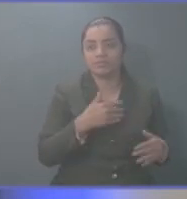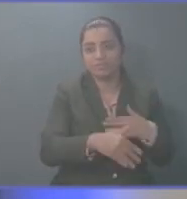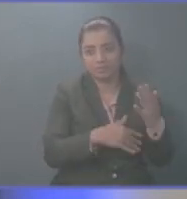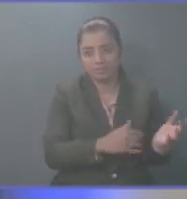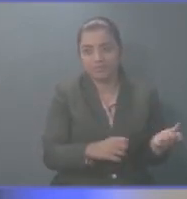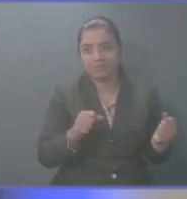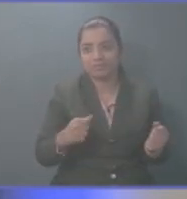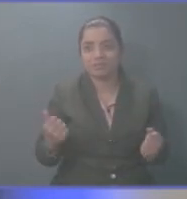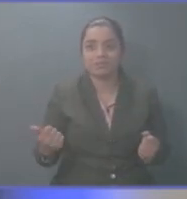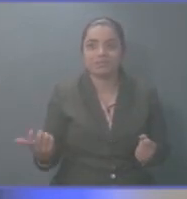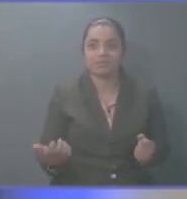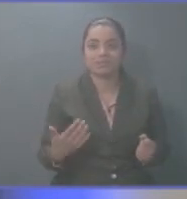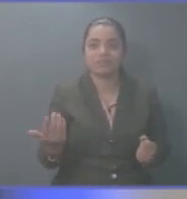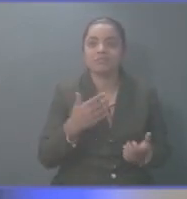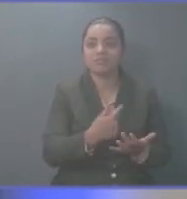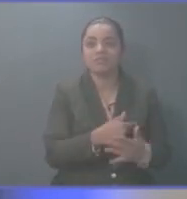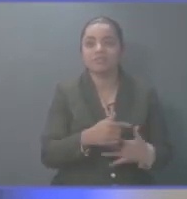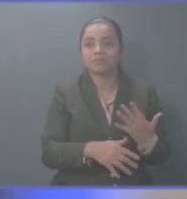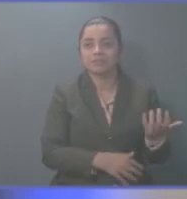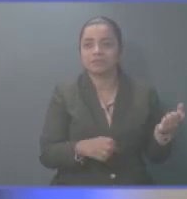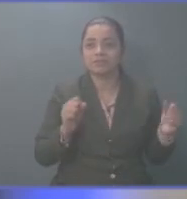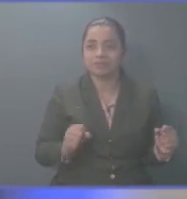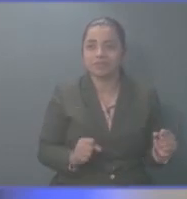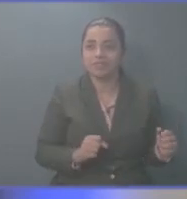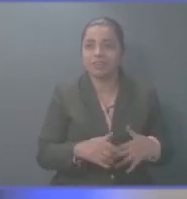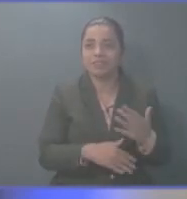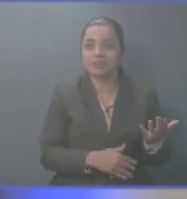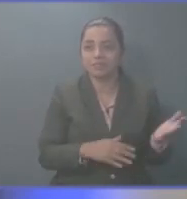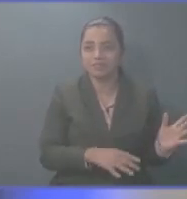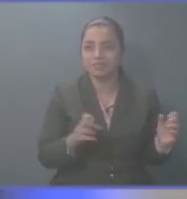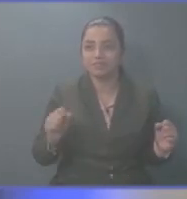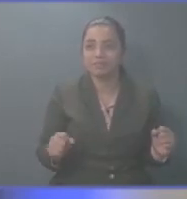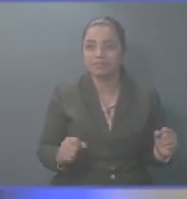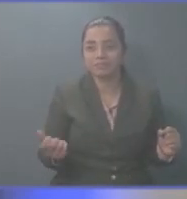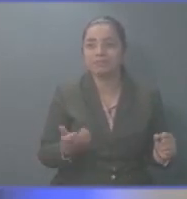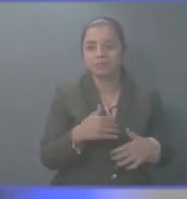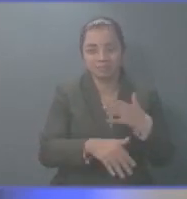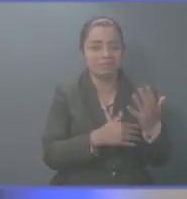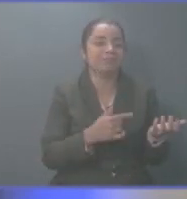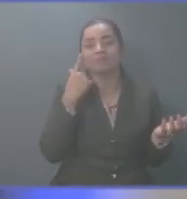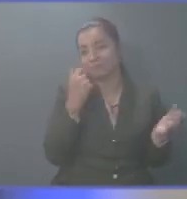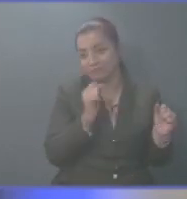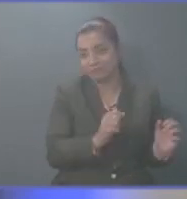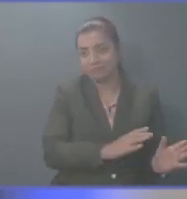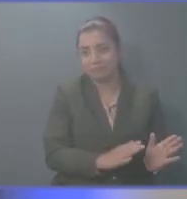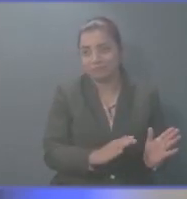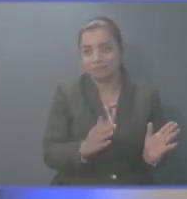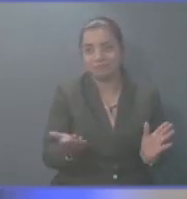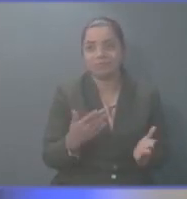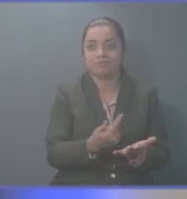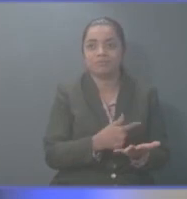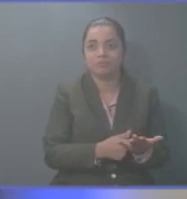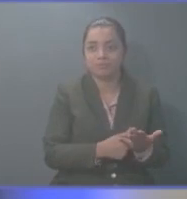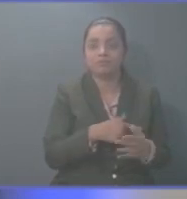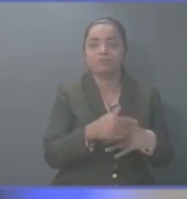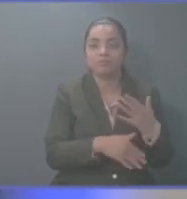le había pagado el viaje, pero de repente sale la empresa en un comunicado y dice, ¿saben qué? Nosotros lo invitamos, pero nosotros no le pagamos nada. Entonces ahí es donde